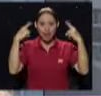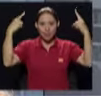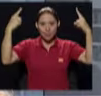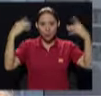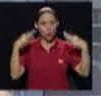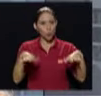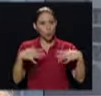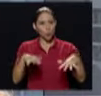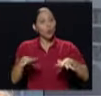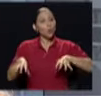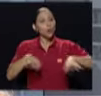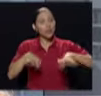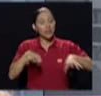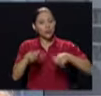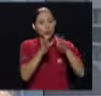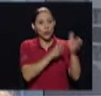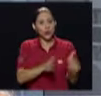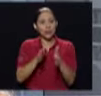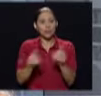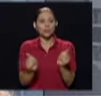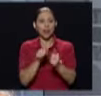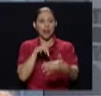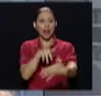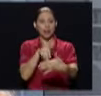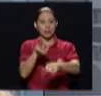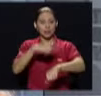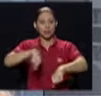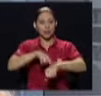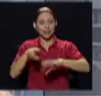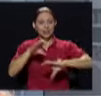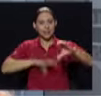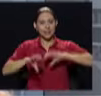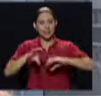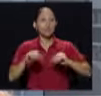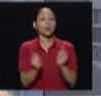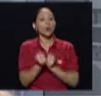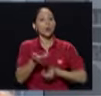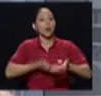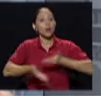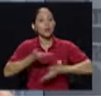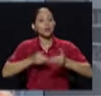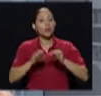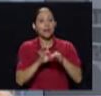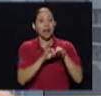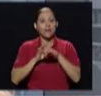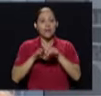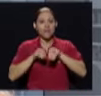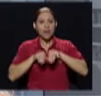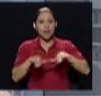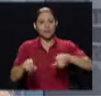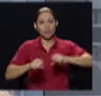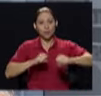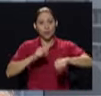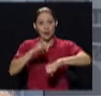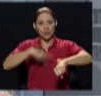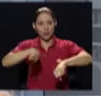fue un evento que organizamos con la Academia Nacional de Ciencias y con la colaboración de la Red Sismológica Nacional,